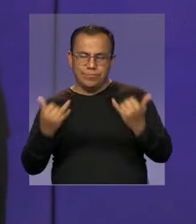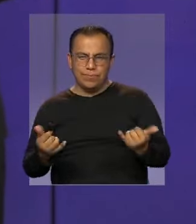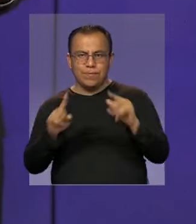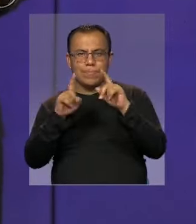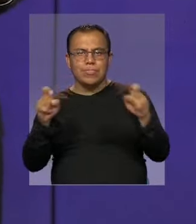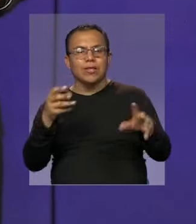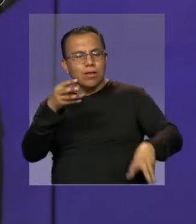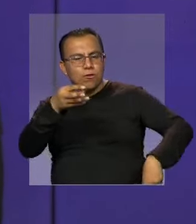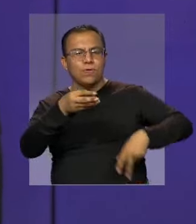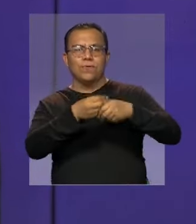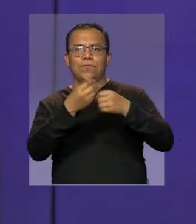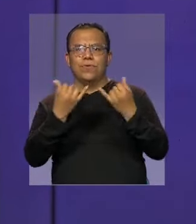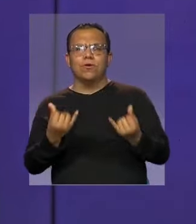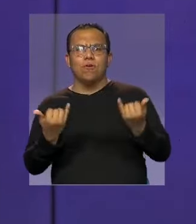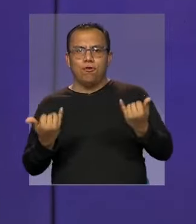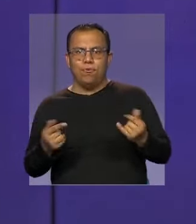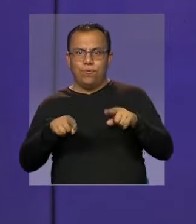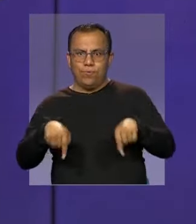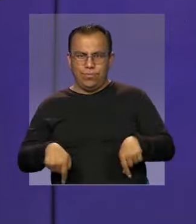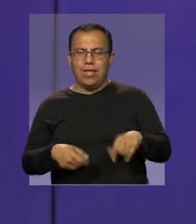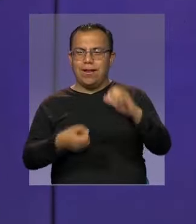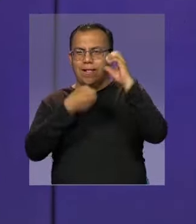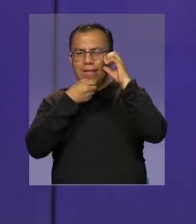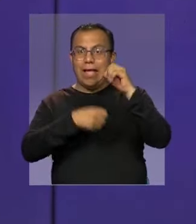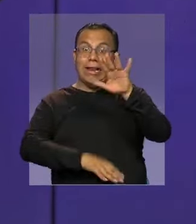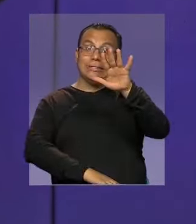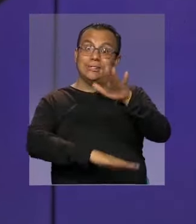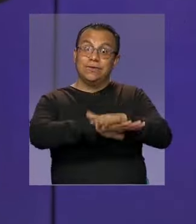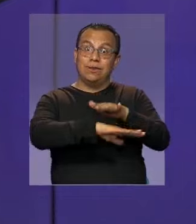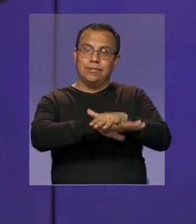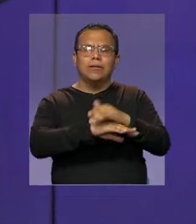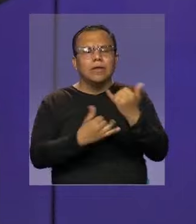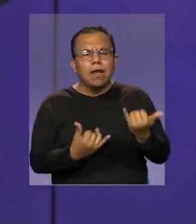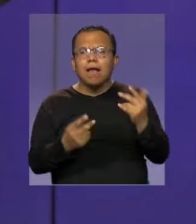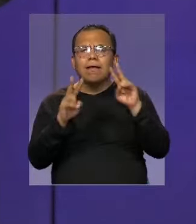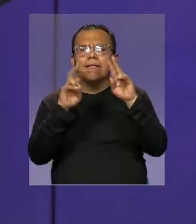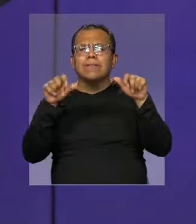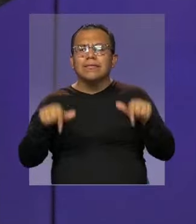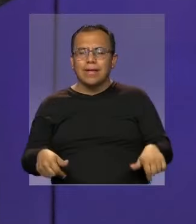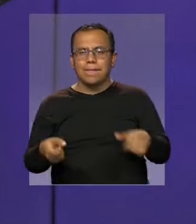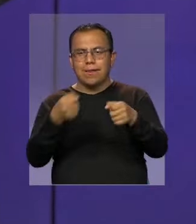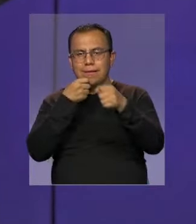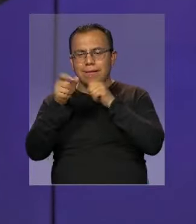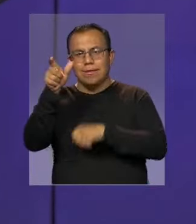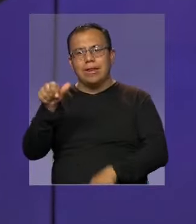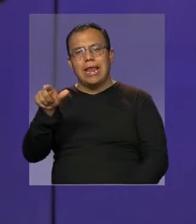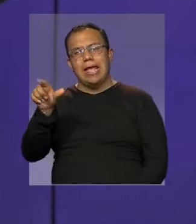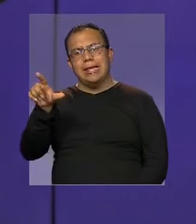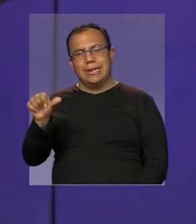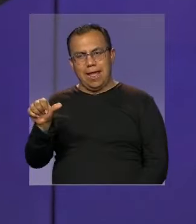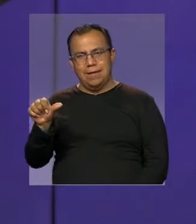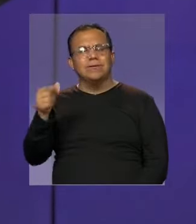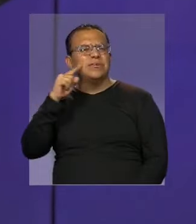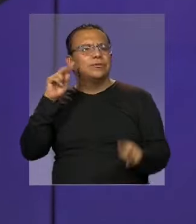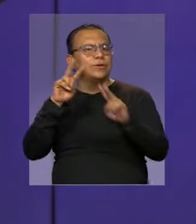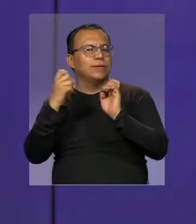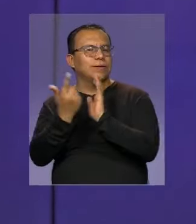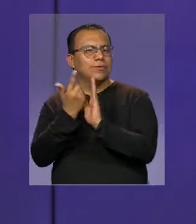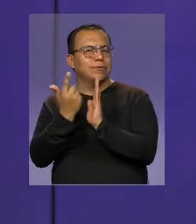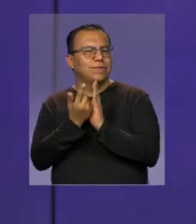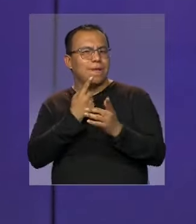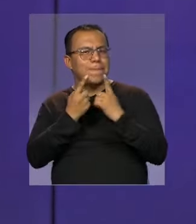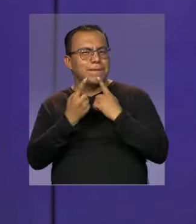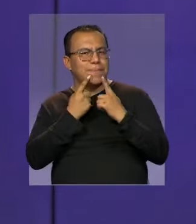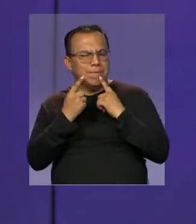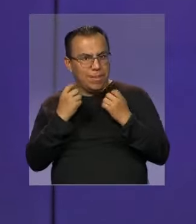una adicional, porque hoy en Ahora un Podcast a las 5 de la tarde hablaremos con la periodista Laila Abushihab sobre el libro